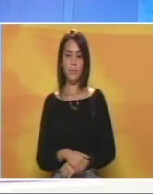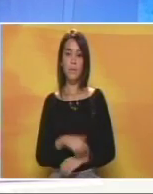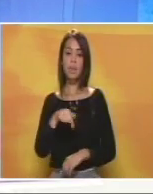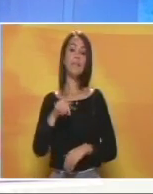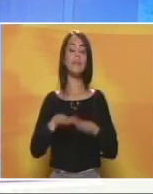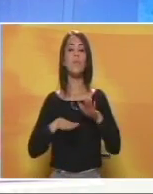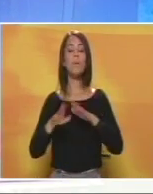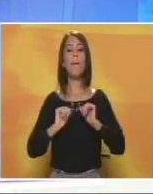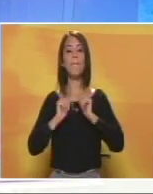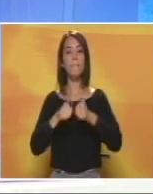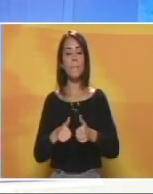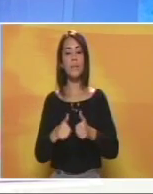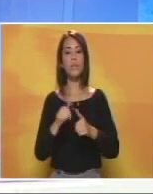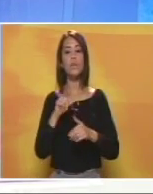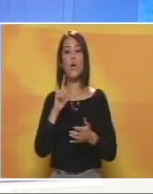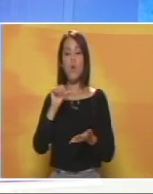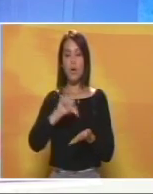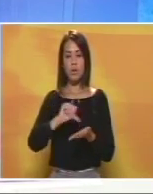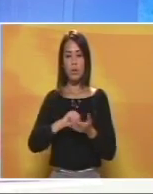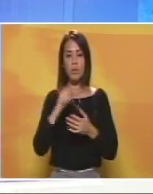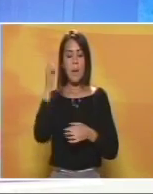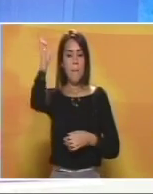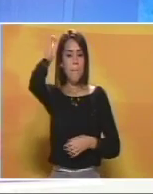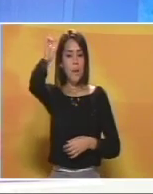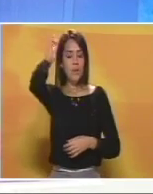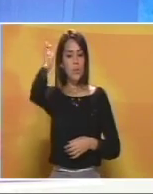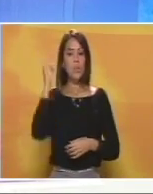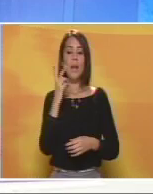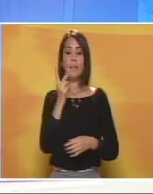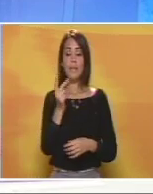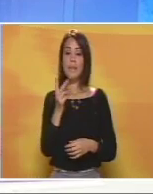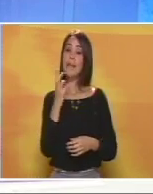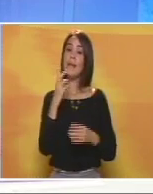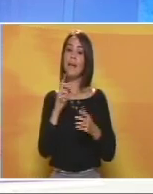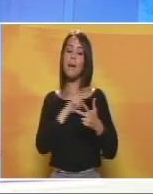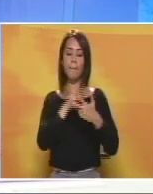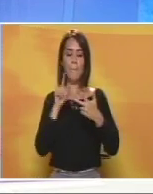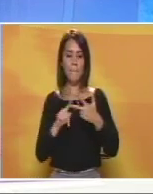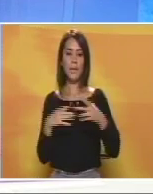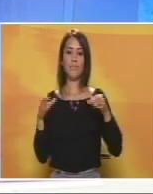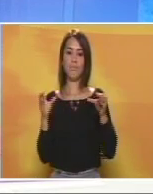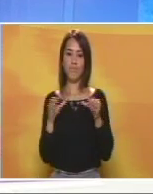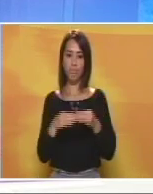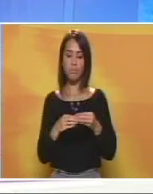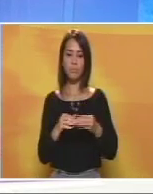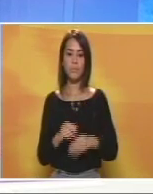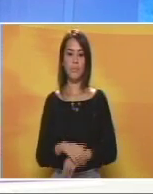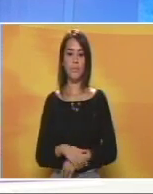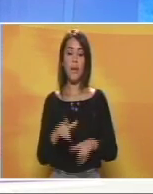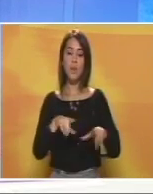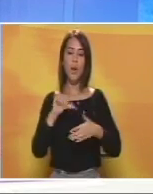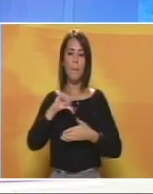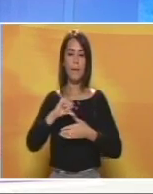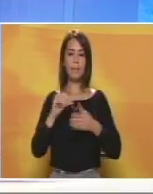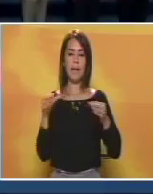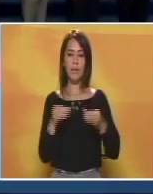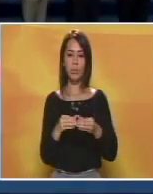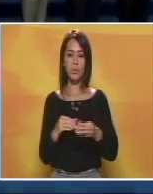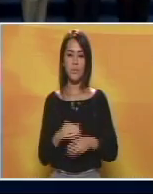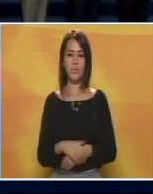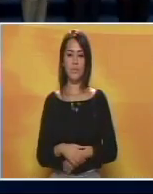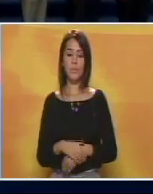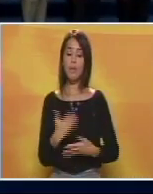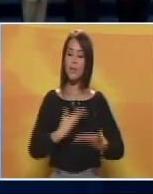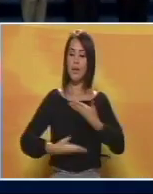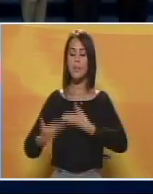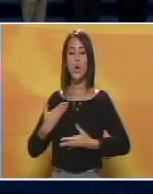Este jueves inició en Lima, Perú, la tercera cumbre empresarial de las Américas que se desarrolla en el marco de la octava cumbre de las Américas. El evento de